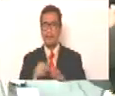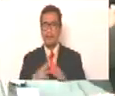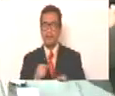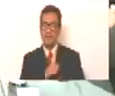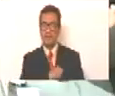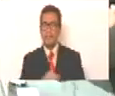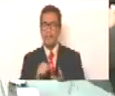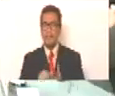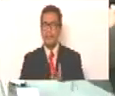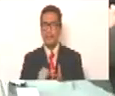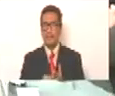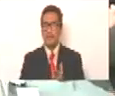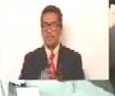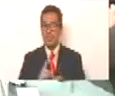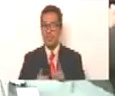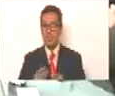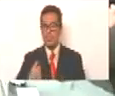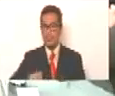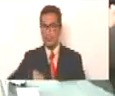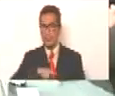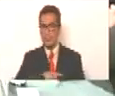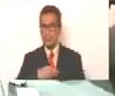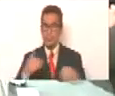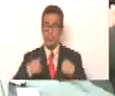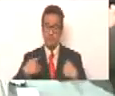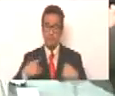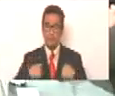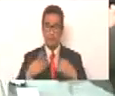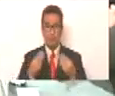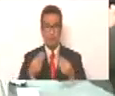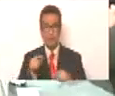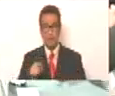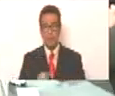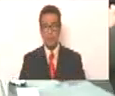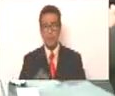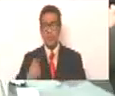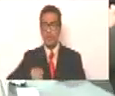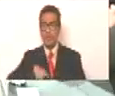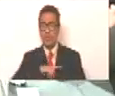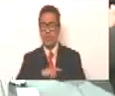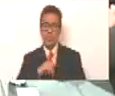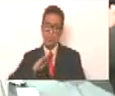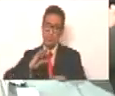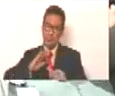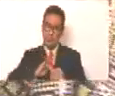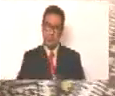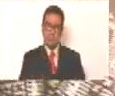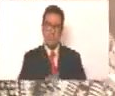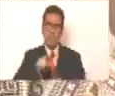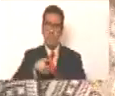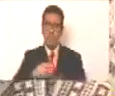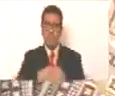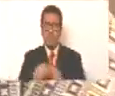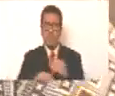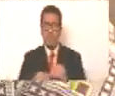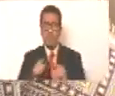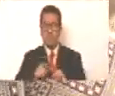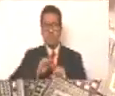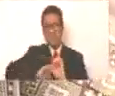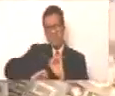porque he sufrido en carne propia lo que son esos atropellos, lo que ha sido esa discriminación.